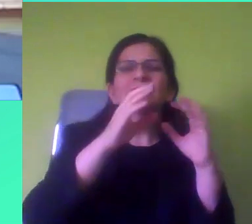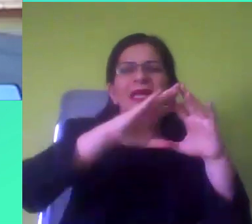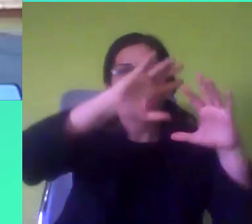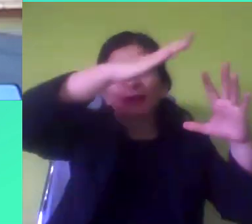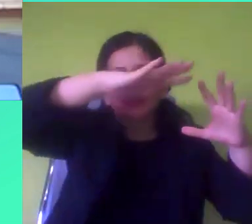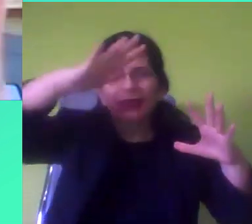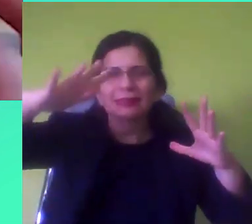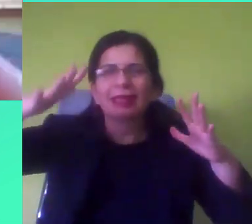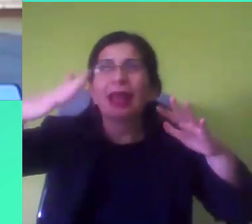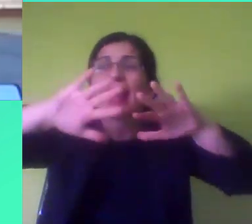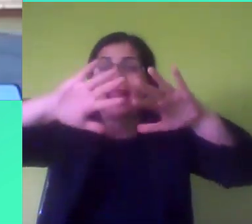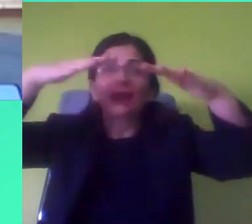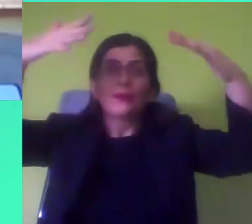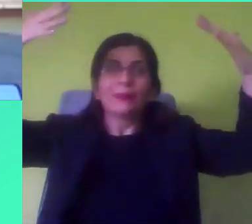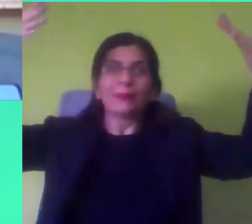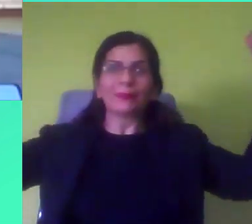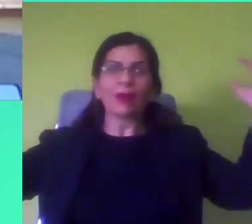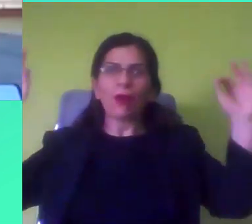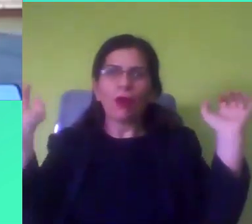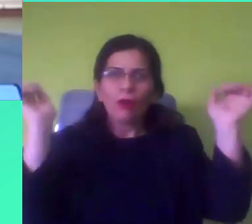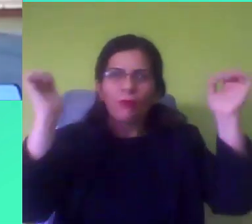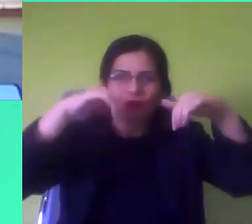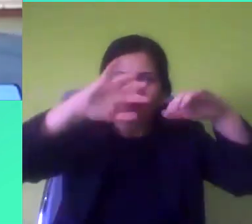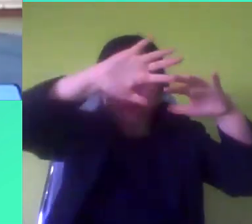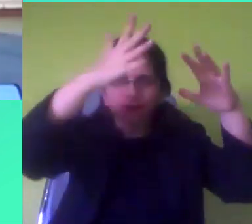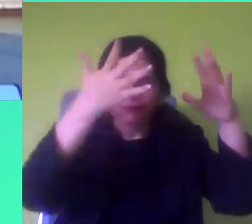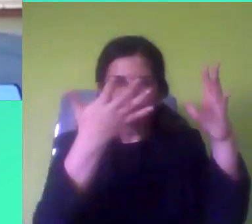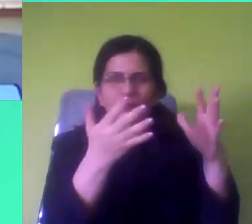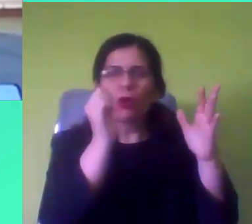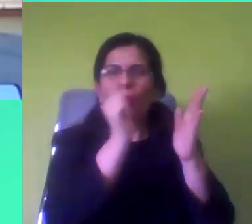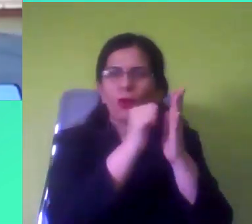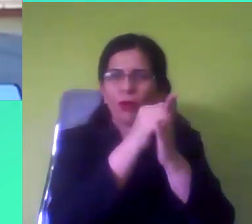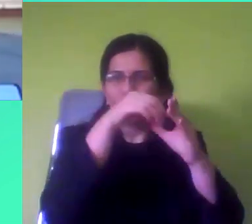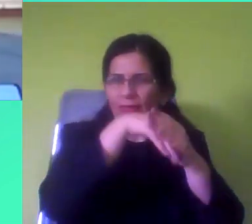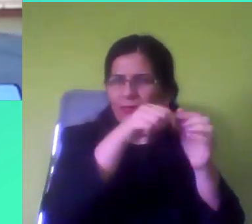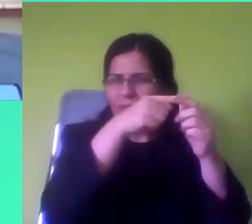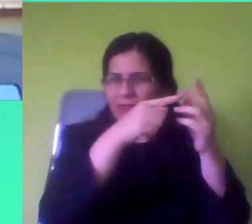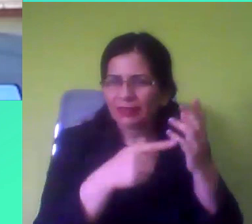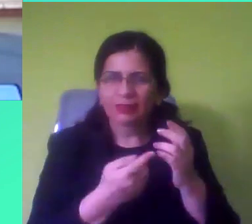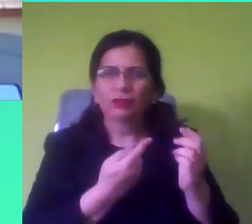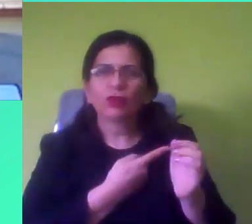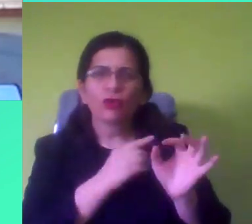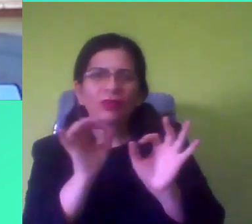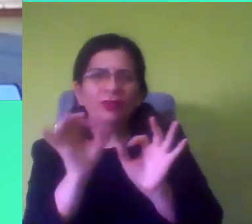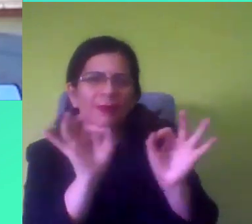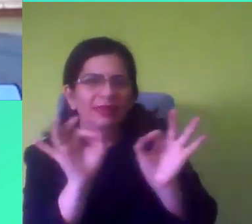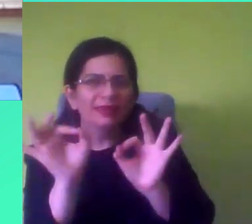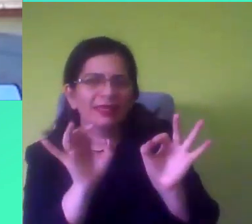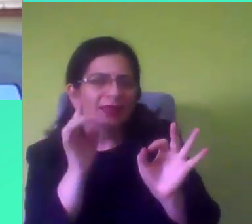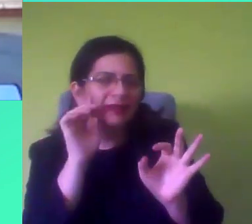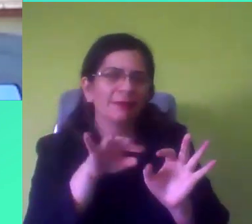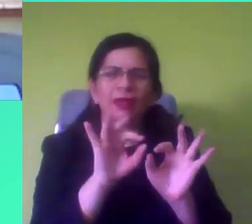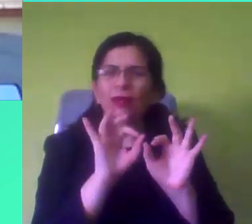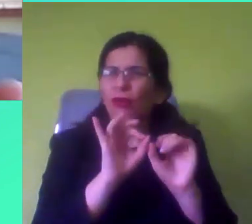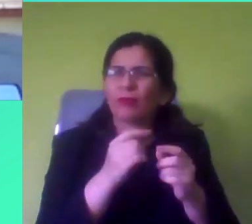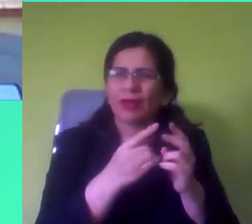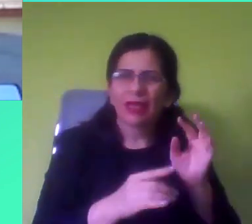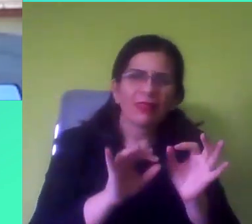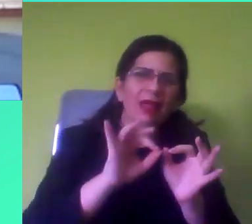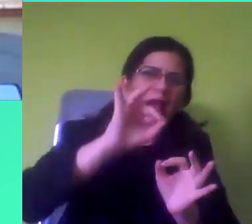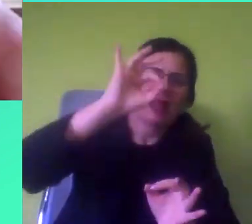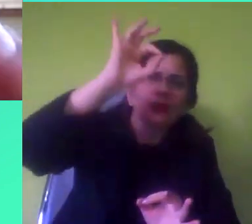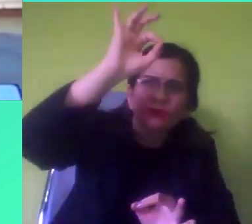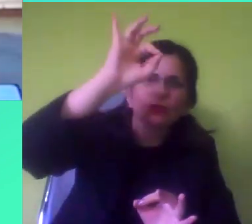es glaciar descubierto, cubierto o glaciar de escombro, tiene nombre, las coordenadas, la extensión, el largo,